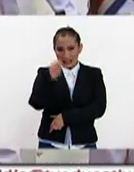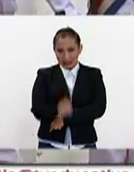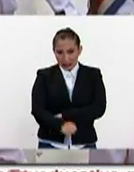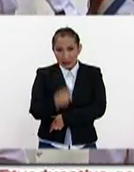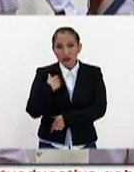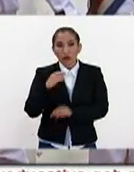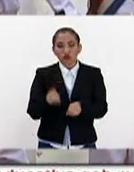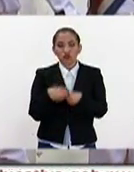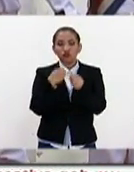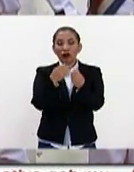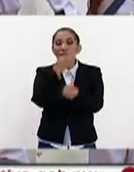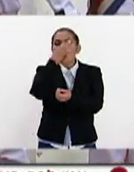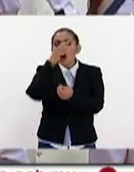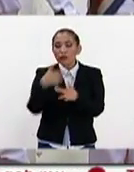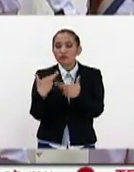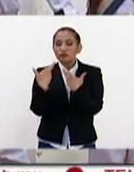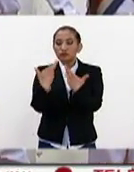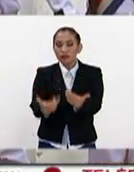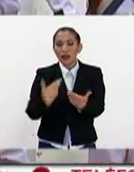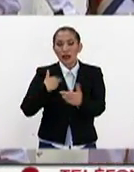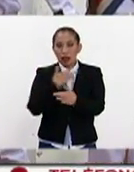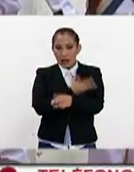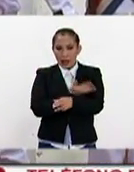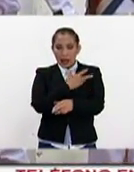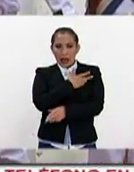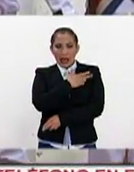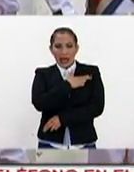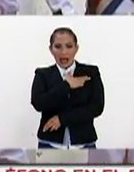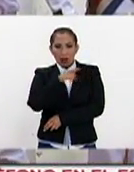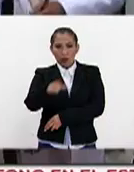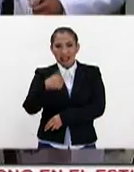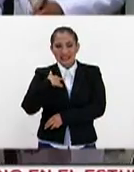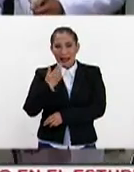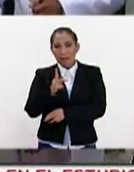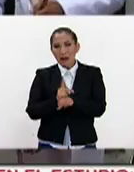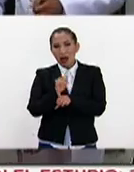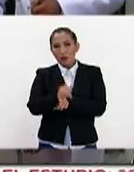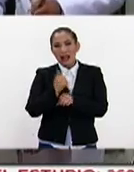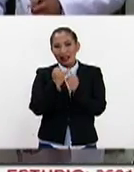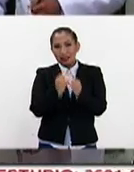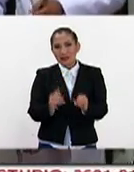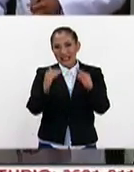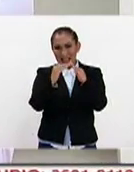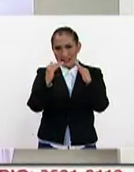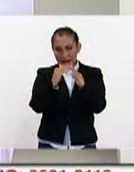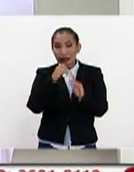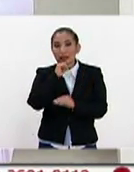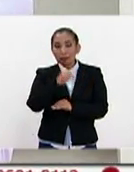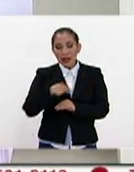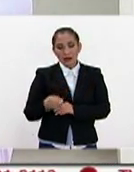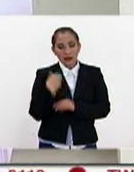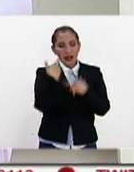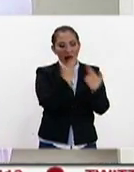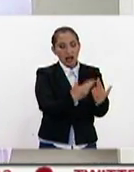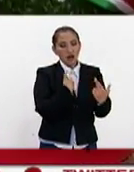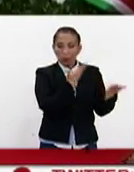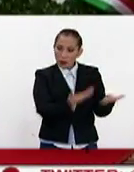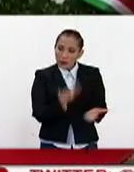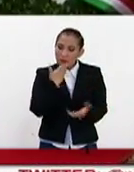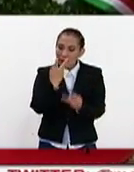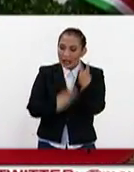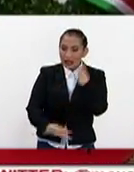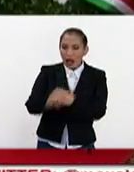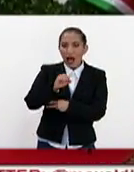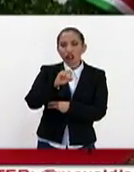Nieto depositó una ofrenda floral a los héroes de Paraguay en la Casa de la Independencia. Además, recibió las llaves de la ciudad de